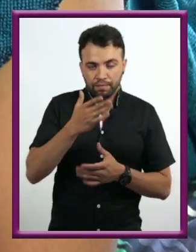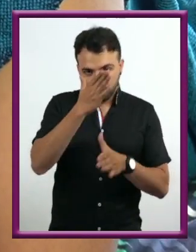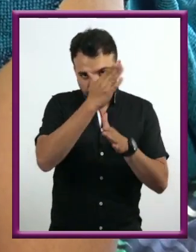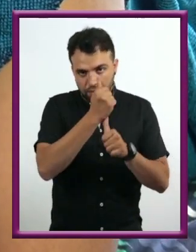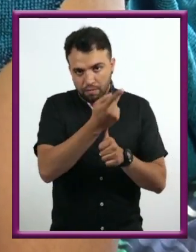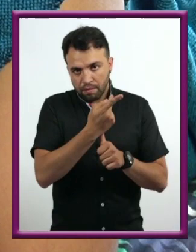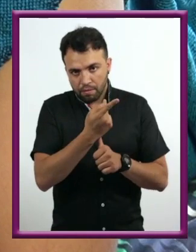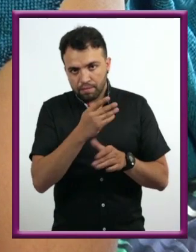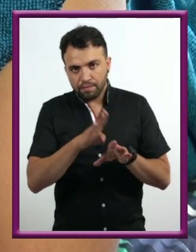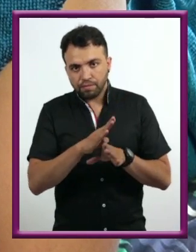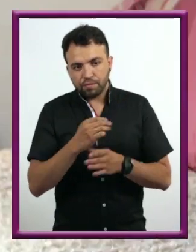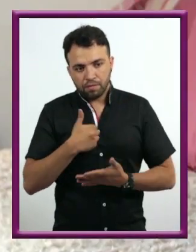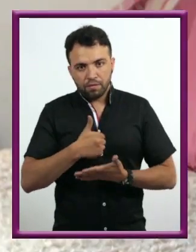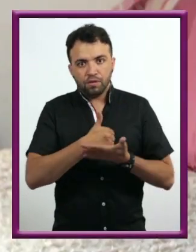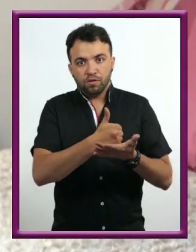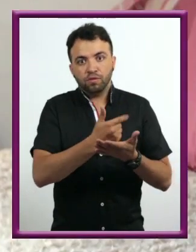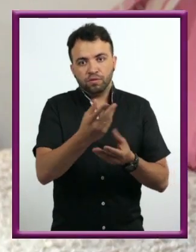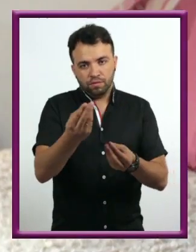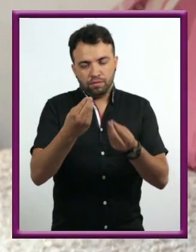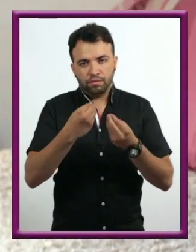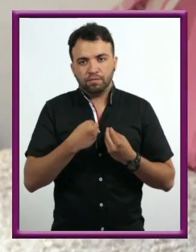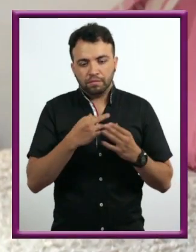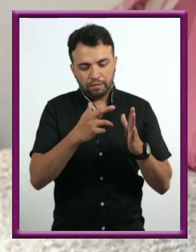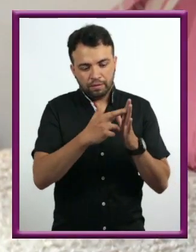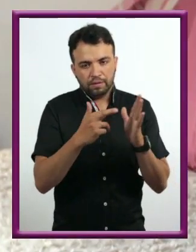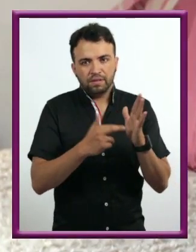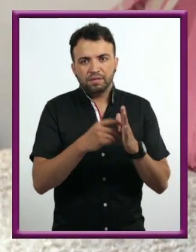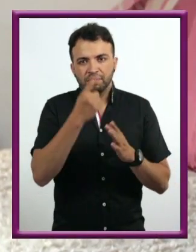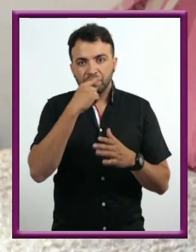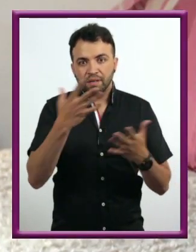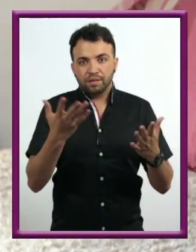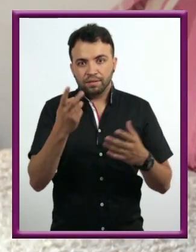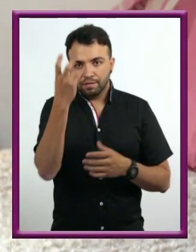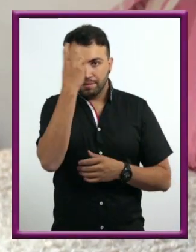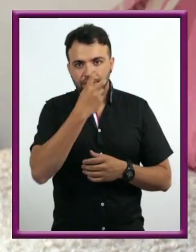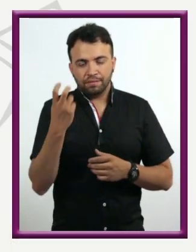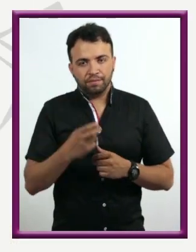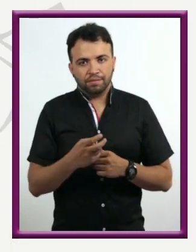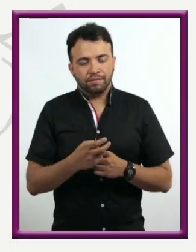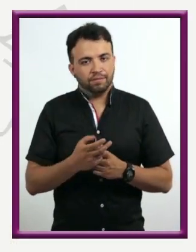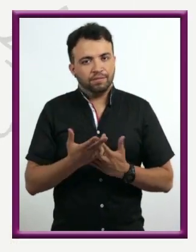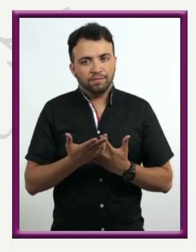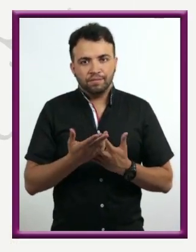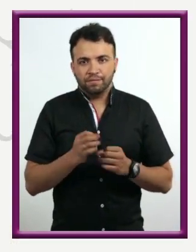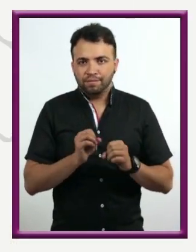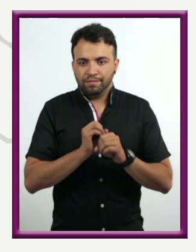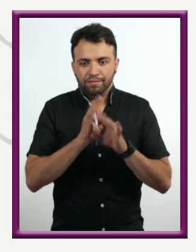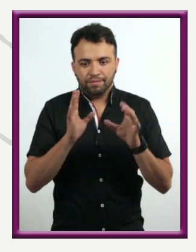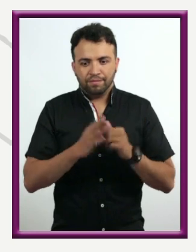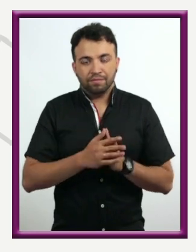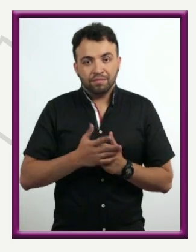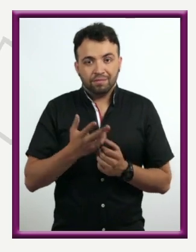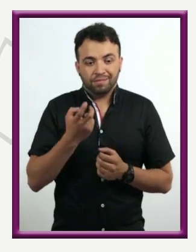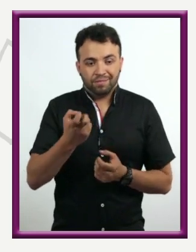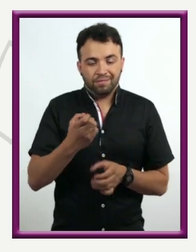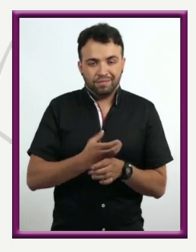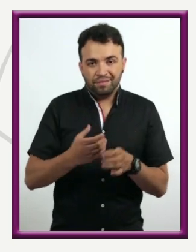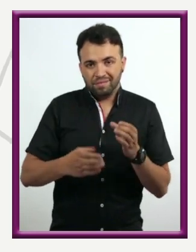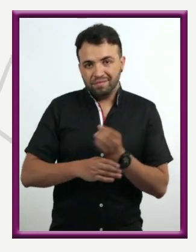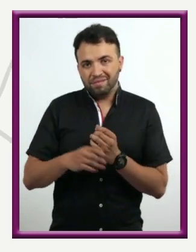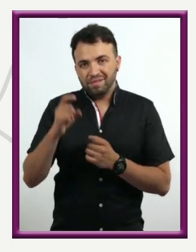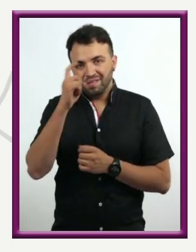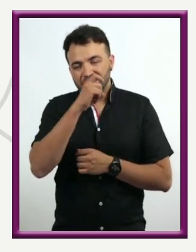de que te iba a ayudar con esto si tú me enviabas la receta de la masa para la pizza. ¡Súper! Aunque como están las